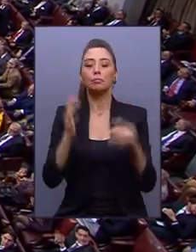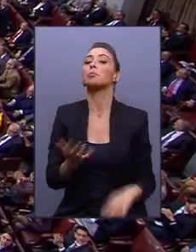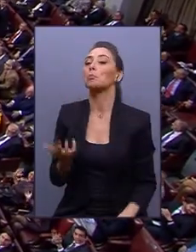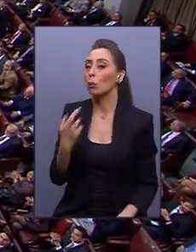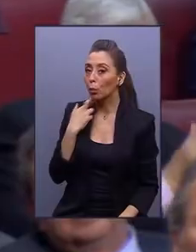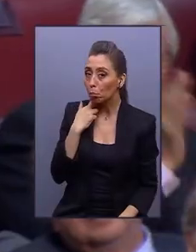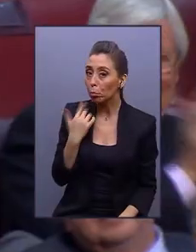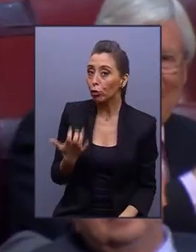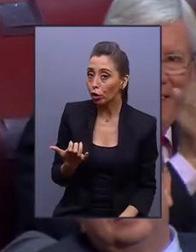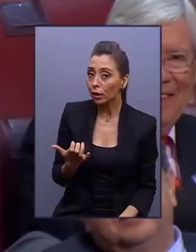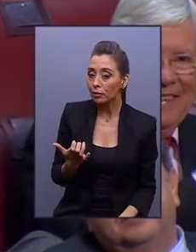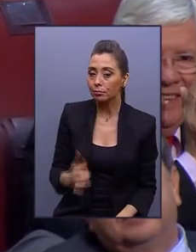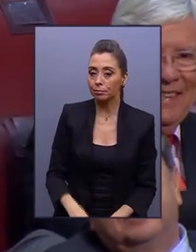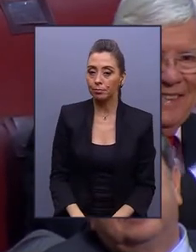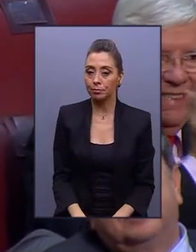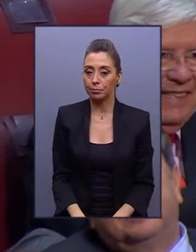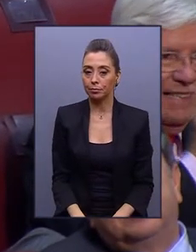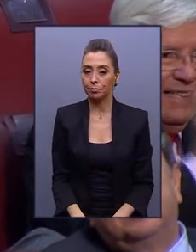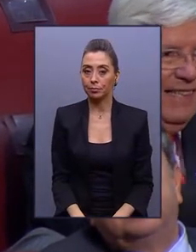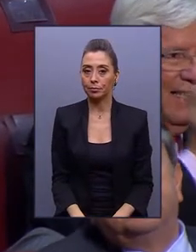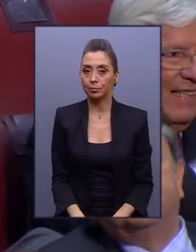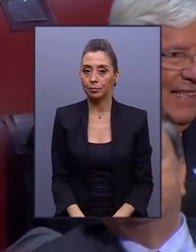Porque